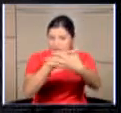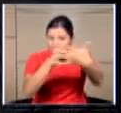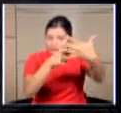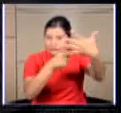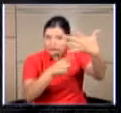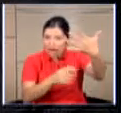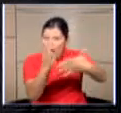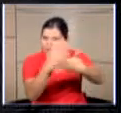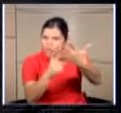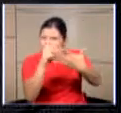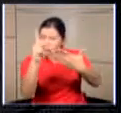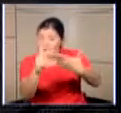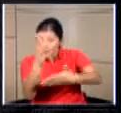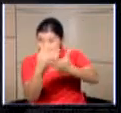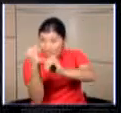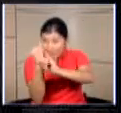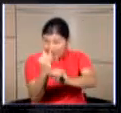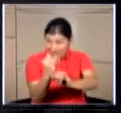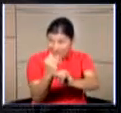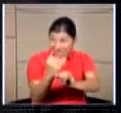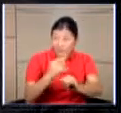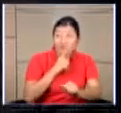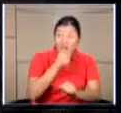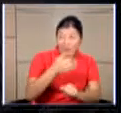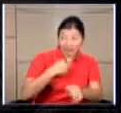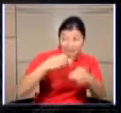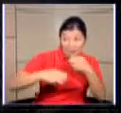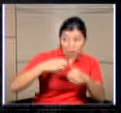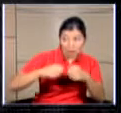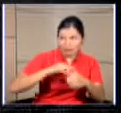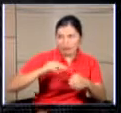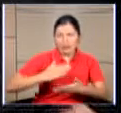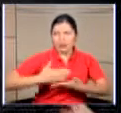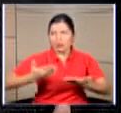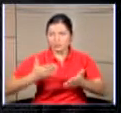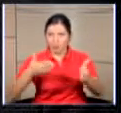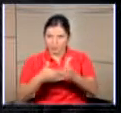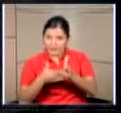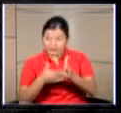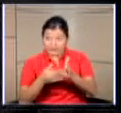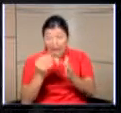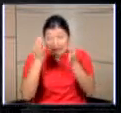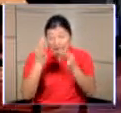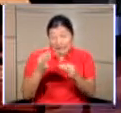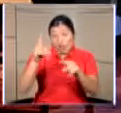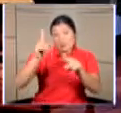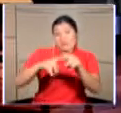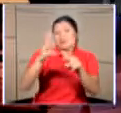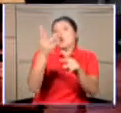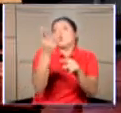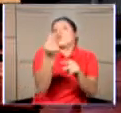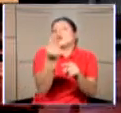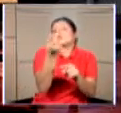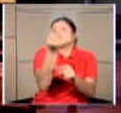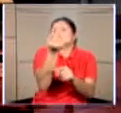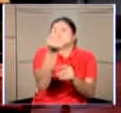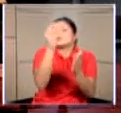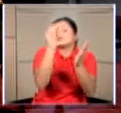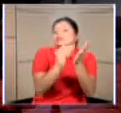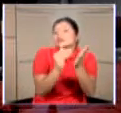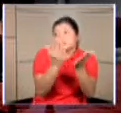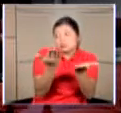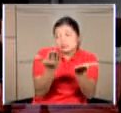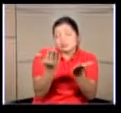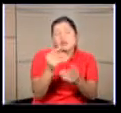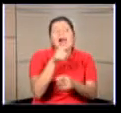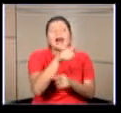eso va a suceder? ¿Y cómo iría a suceder? Me imagino que dependiendo del recorte que se aplicaría o no en la Asamblea Legislativa.